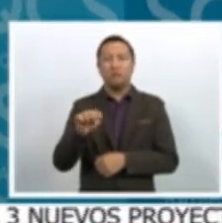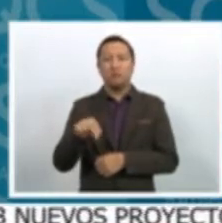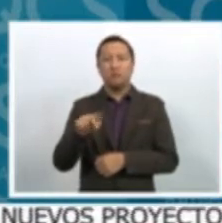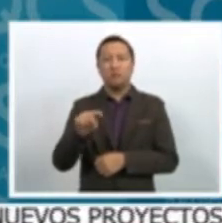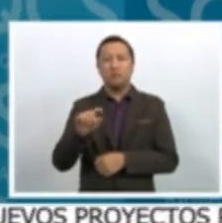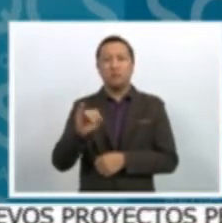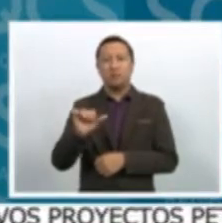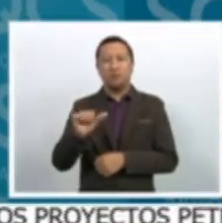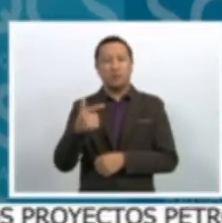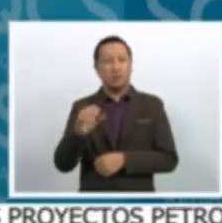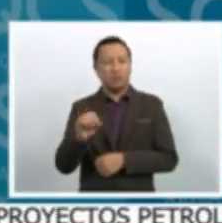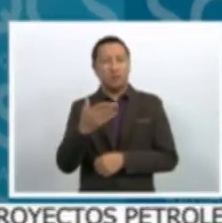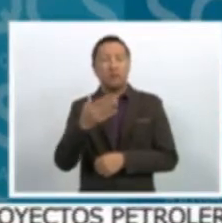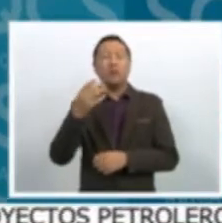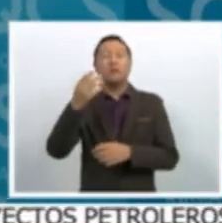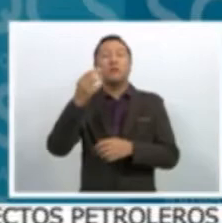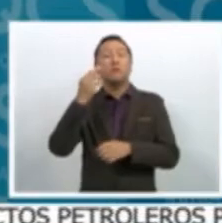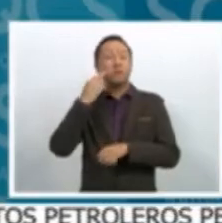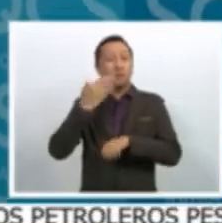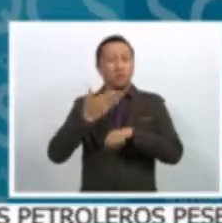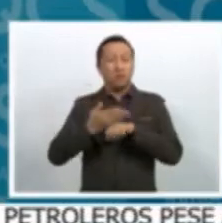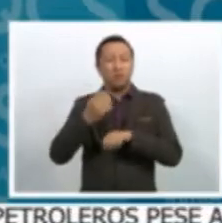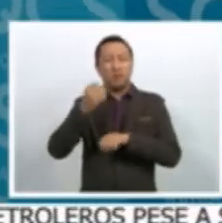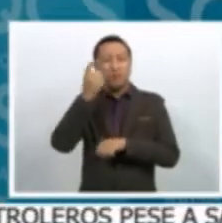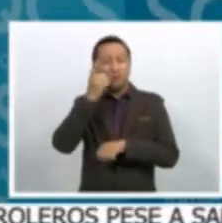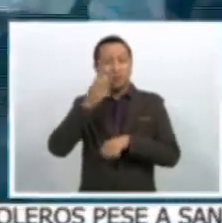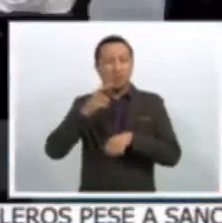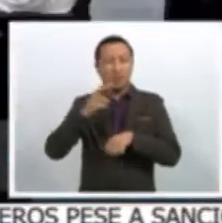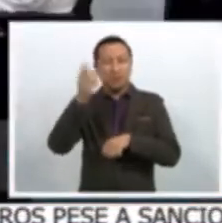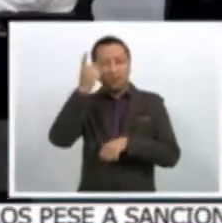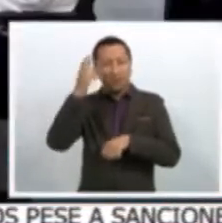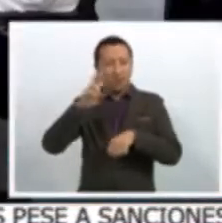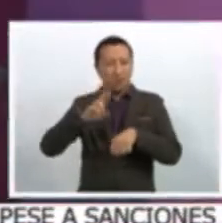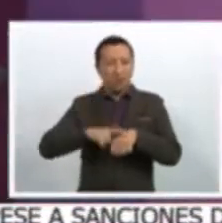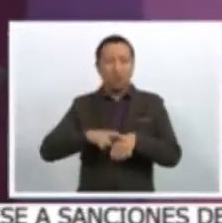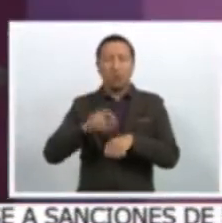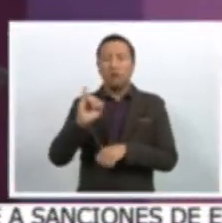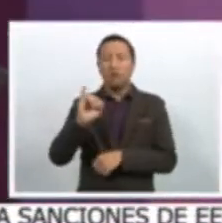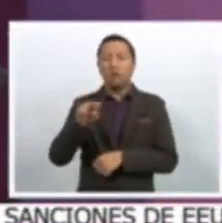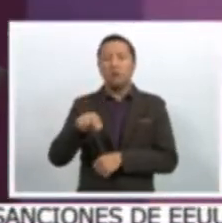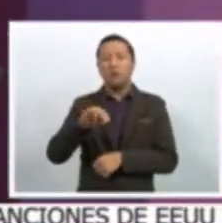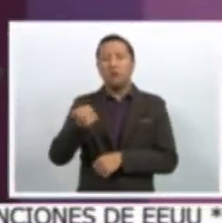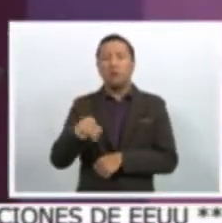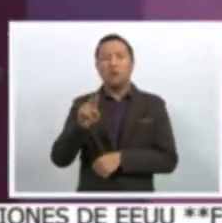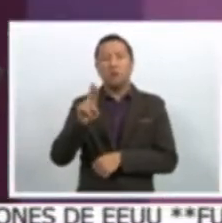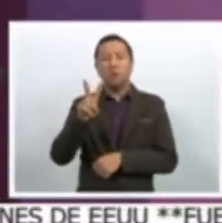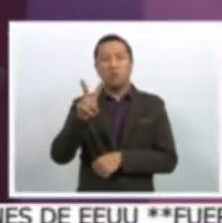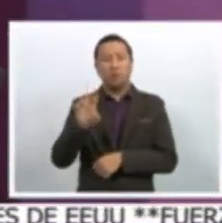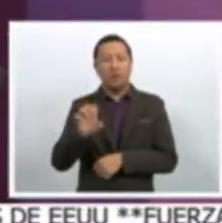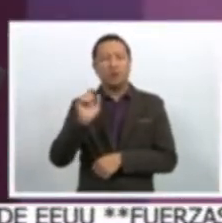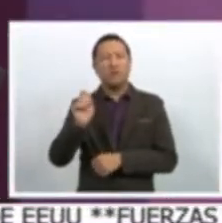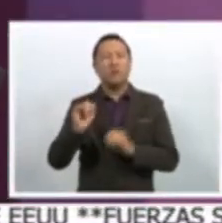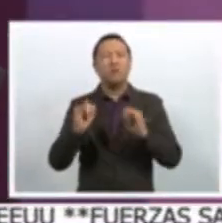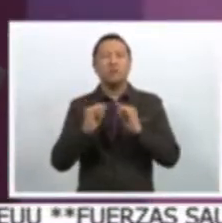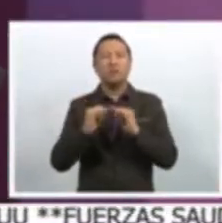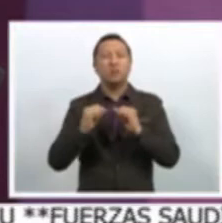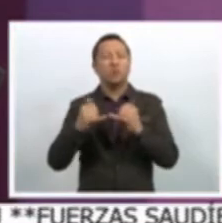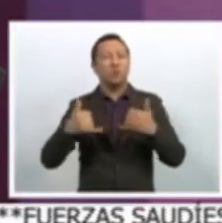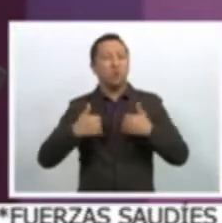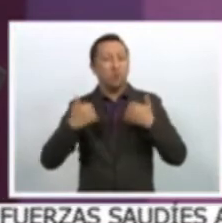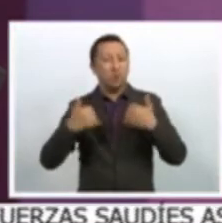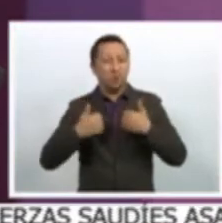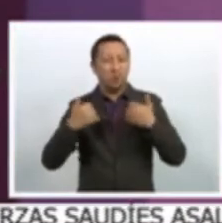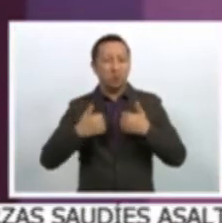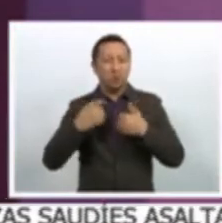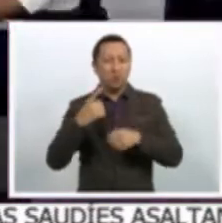buenas noticias que nos va a compartir a continuación. Fernando, muy buenos días. ¿Cómo estás? Muy buenos días. Qué gusto volver a estar aquí. Ahora sí que en la casa de todos en